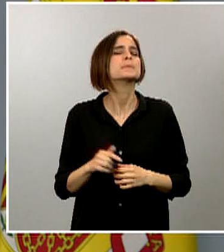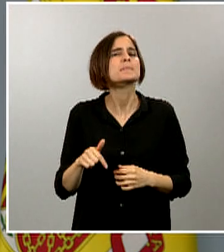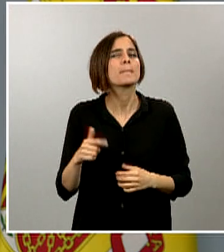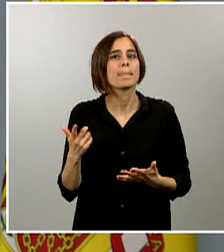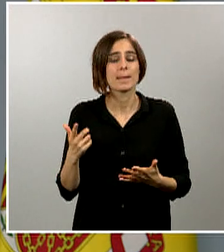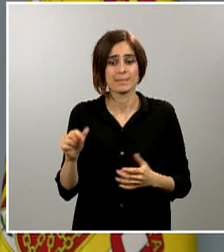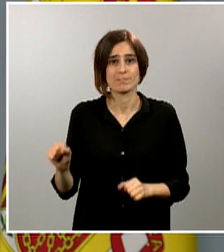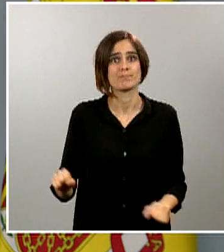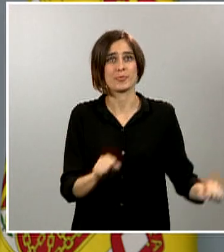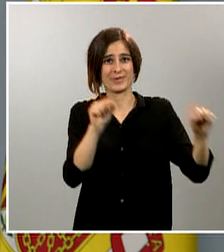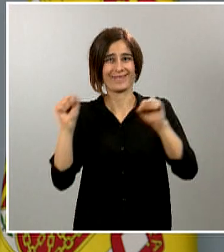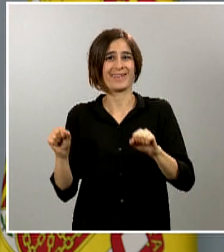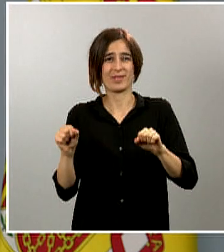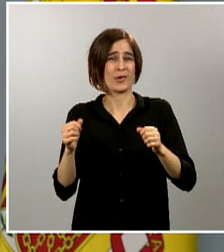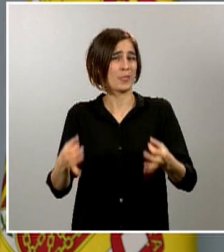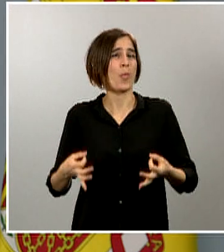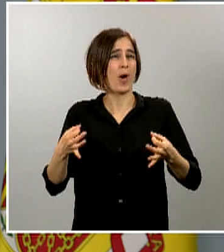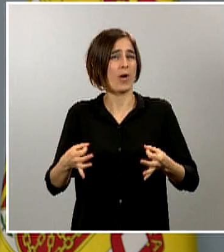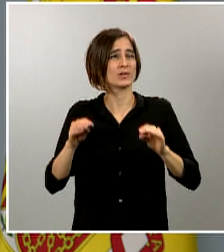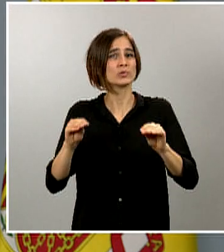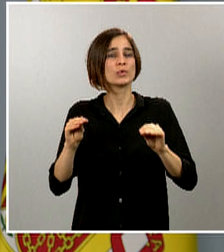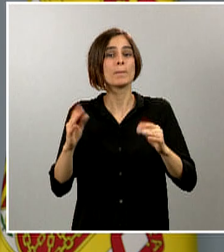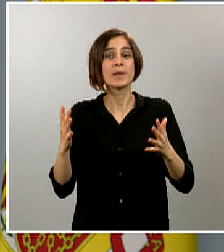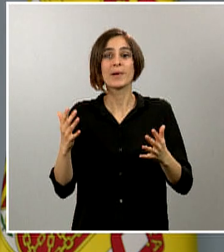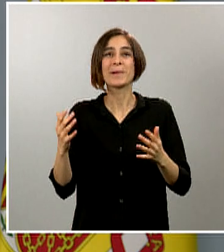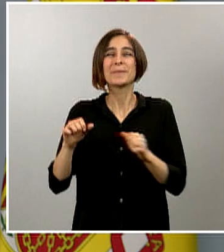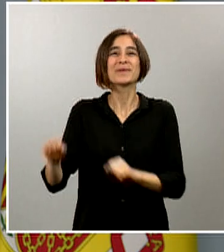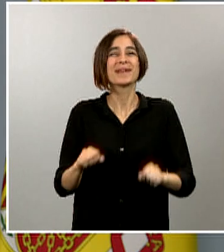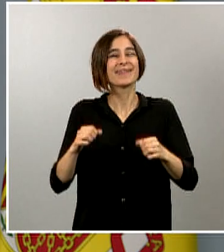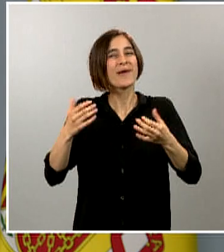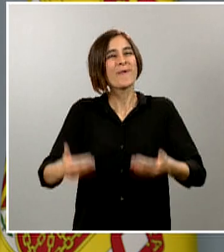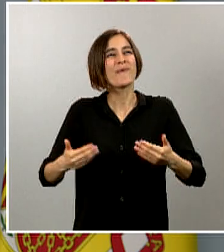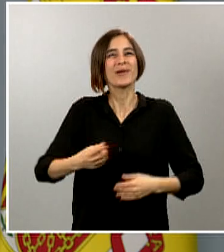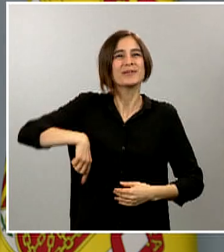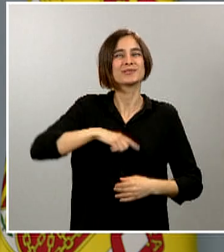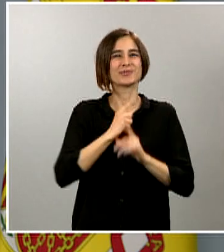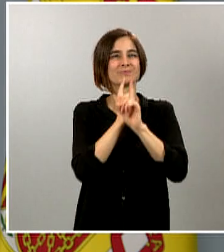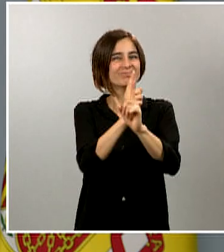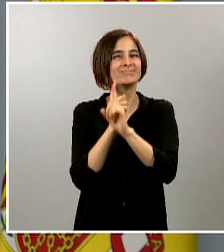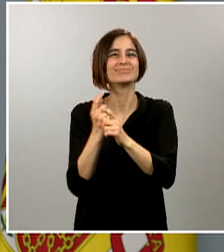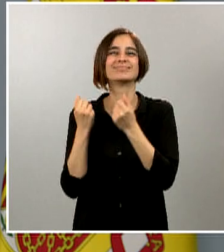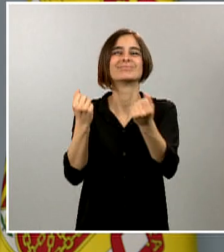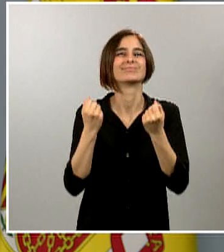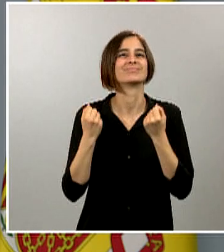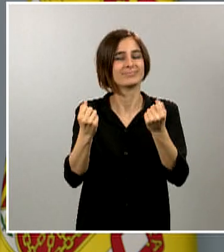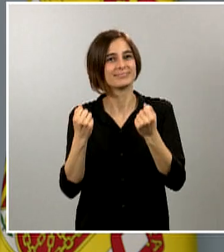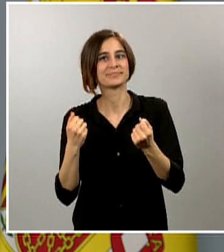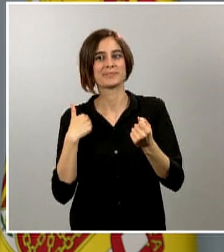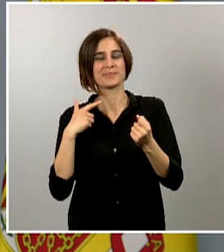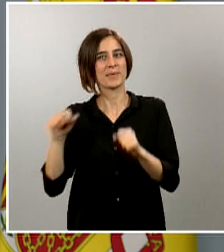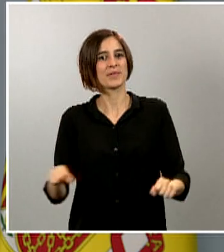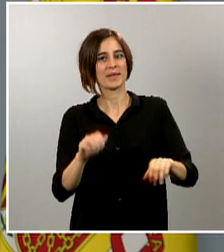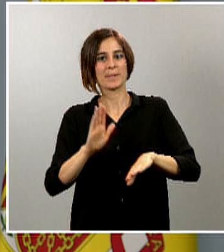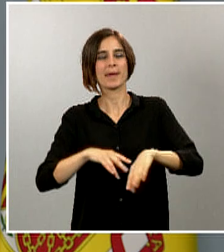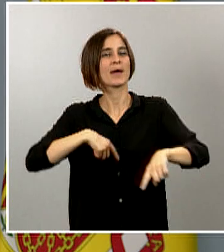no protegiendo a todos los que salimos, a esos millones de desplazamientos, no protegiendo para que la circulación sea